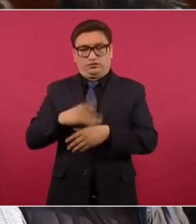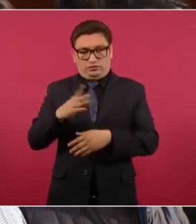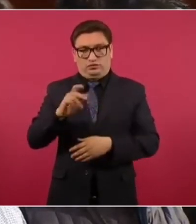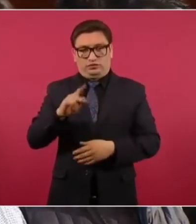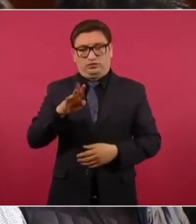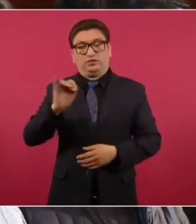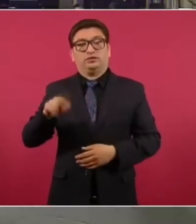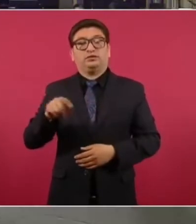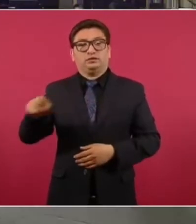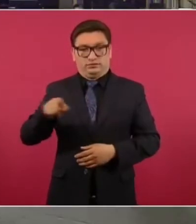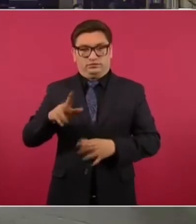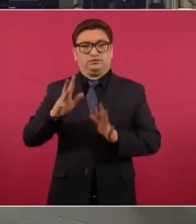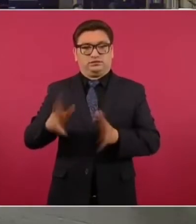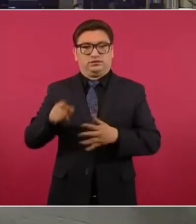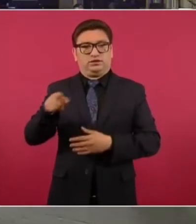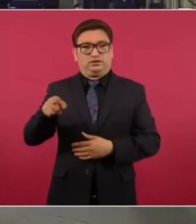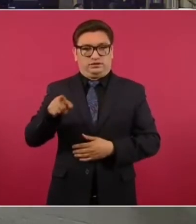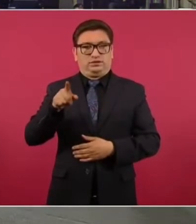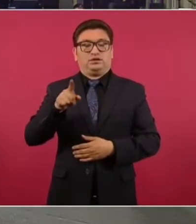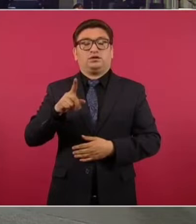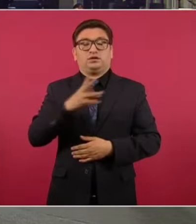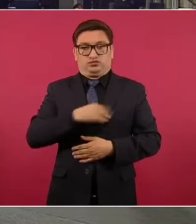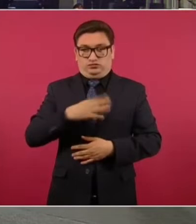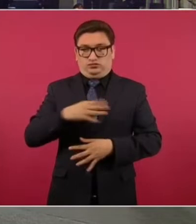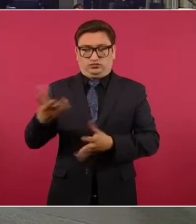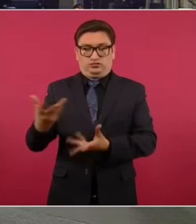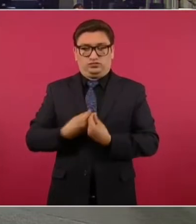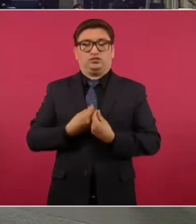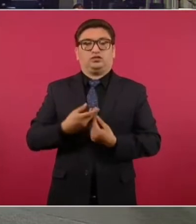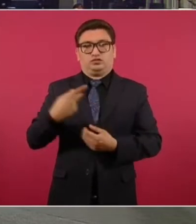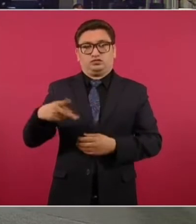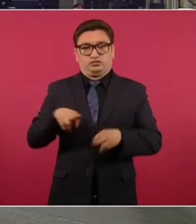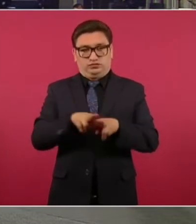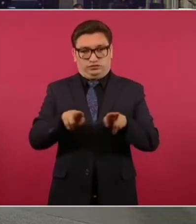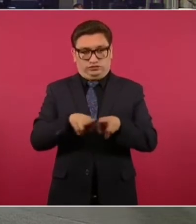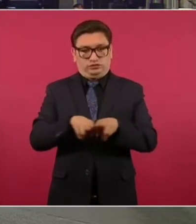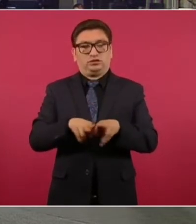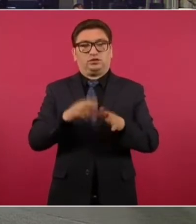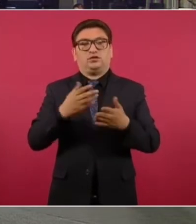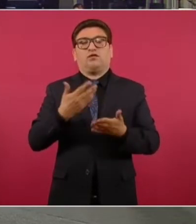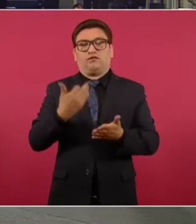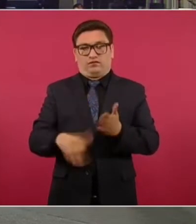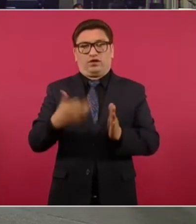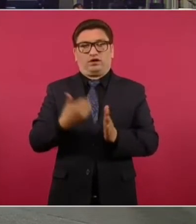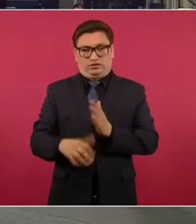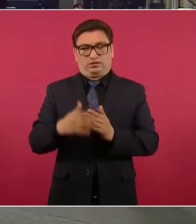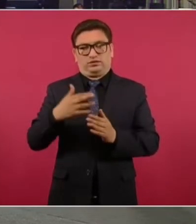CONAVIM, Ligia ya tiene la custodia absoluta de sus nietos. Faltan algunos temas ahí